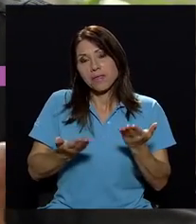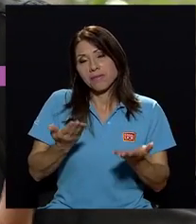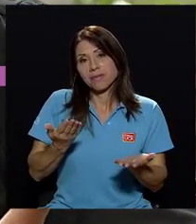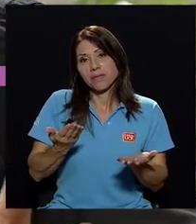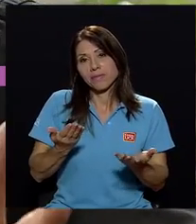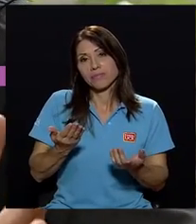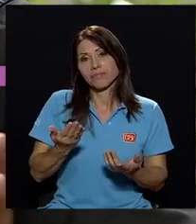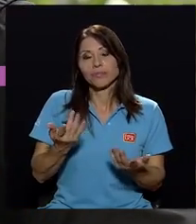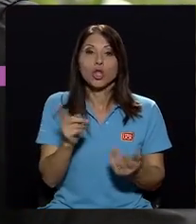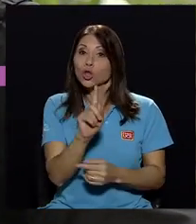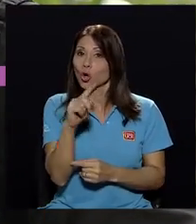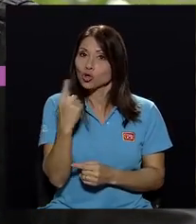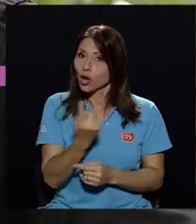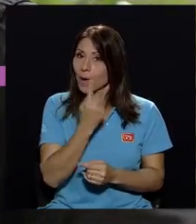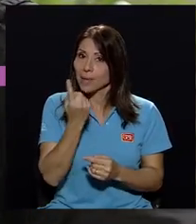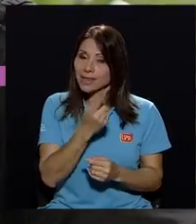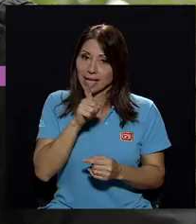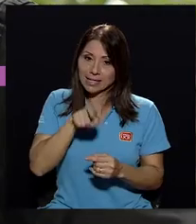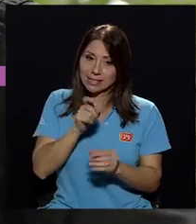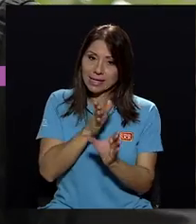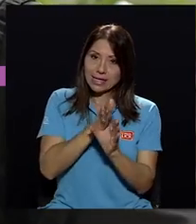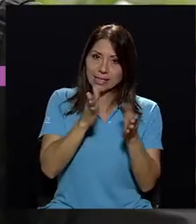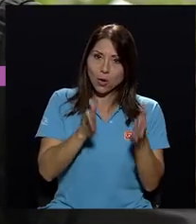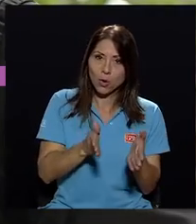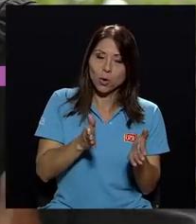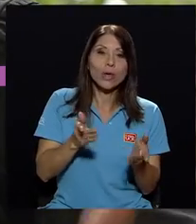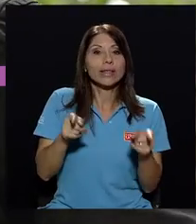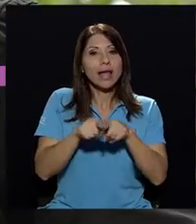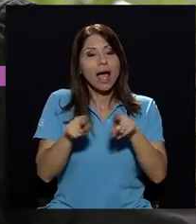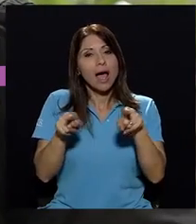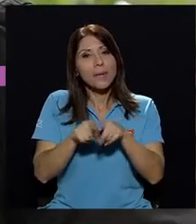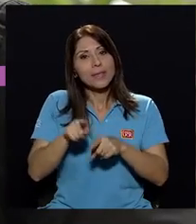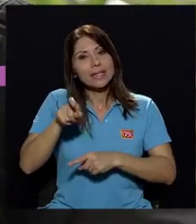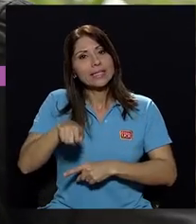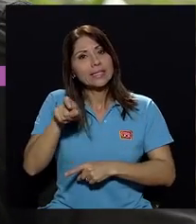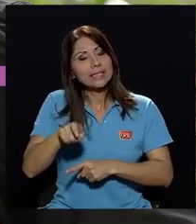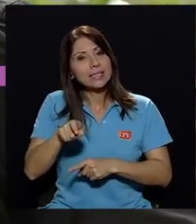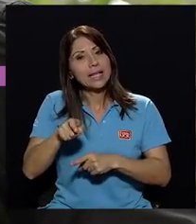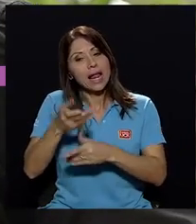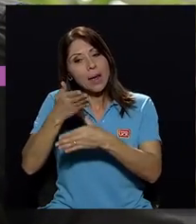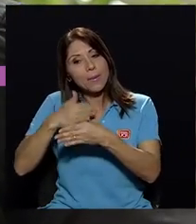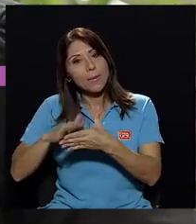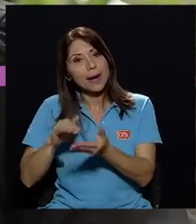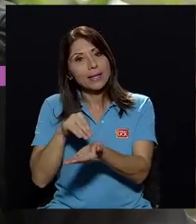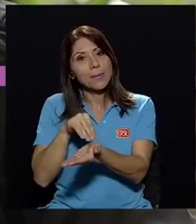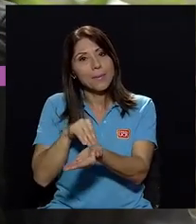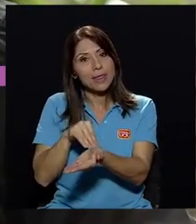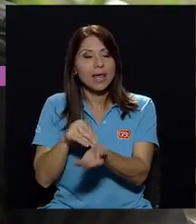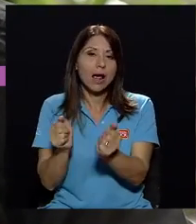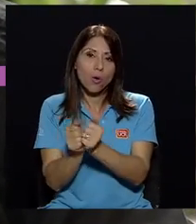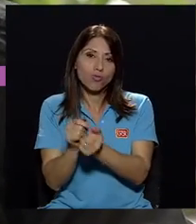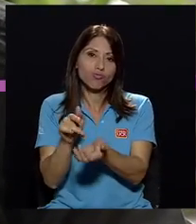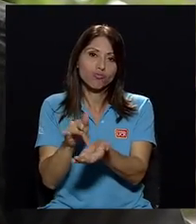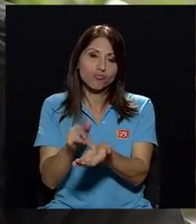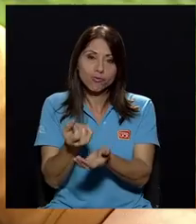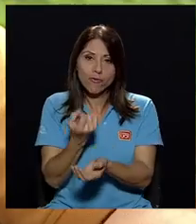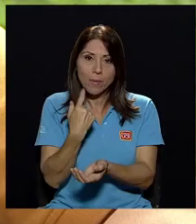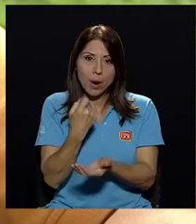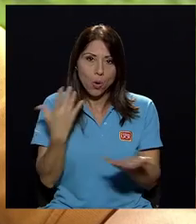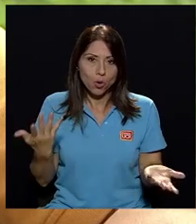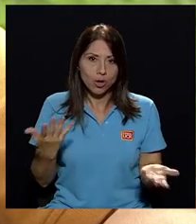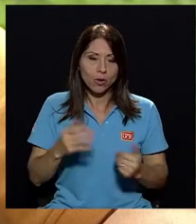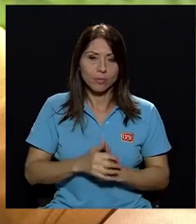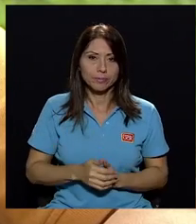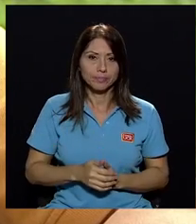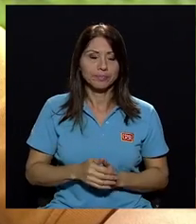no solamente va a ser necesaria la intervención de un psicólogo, sino que también la parte médica con un tratamiento farmacológico. Muy bien,